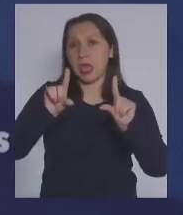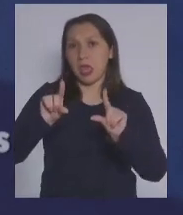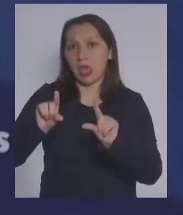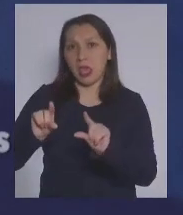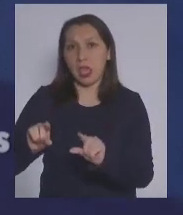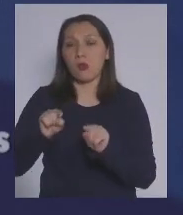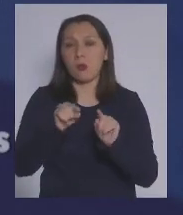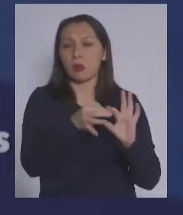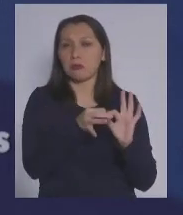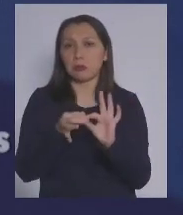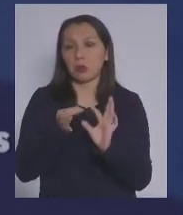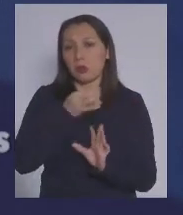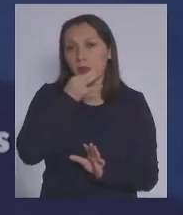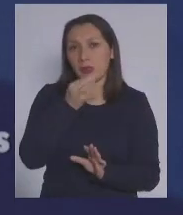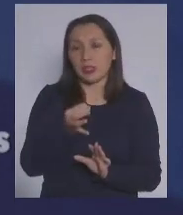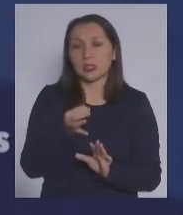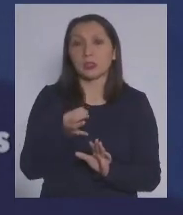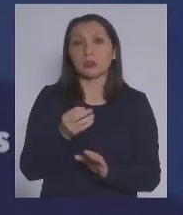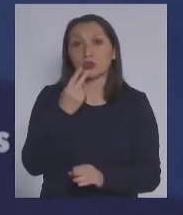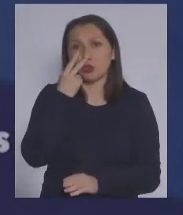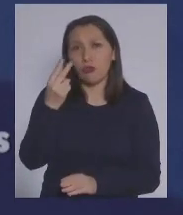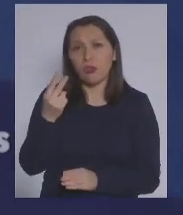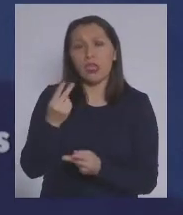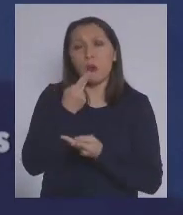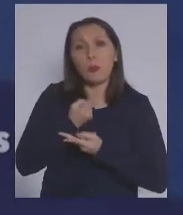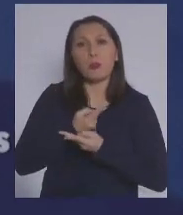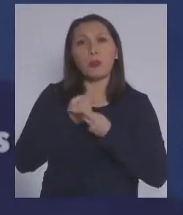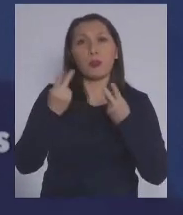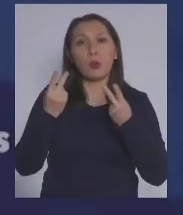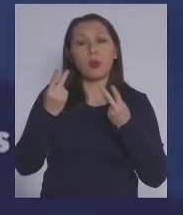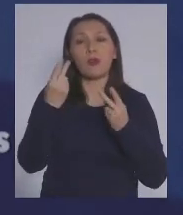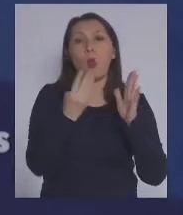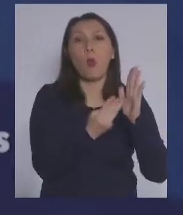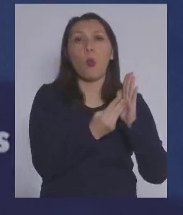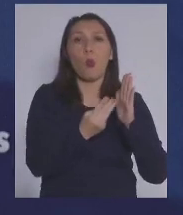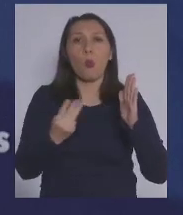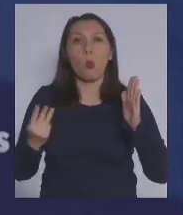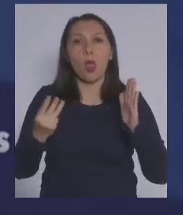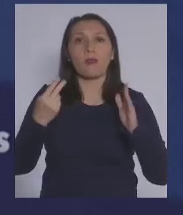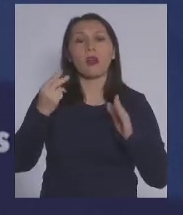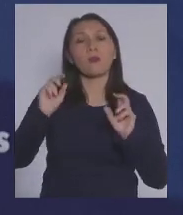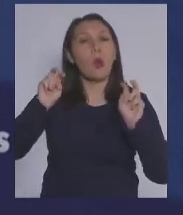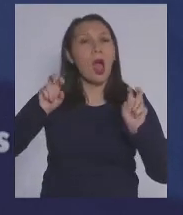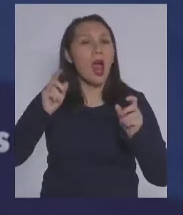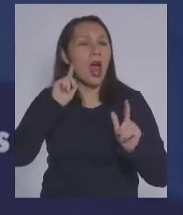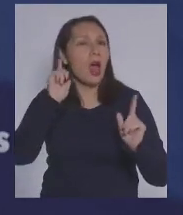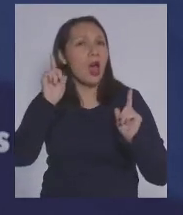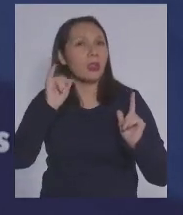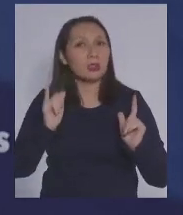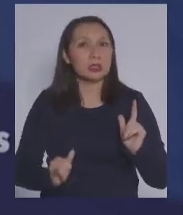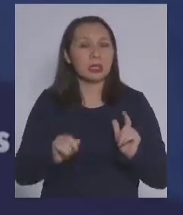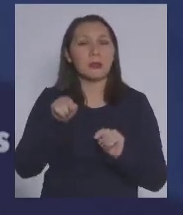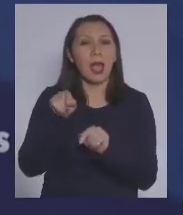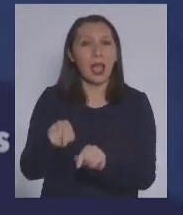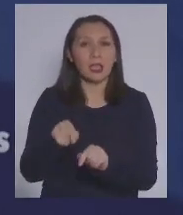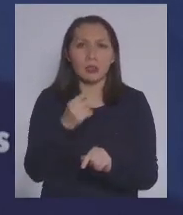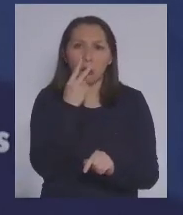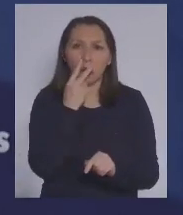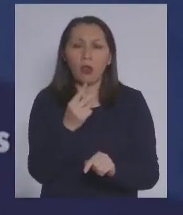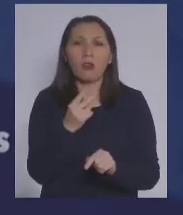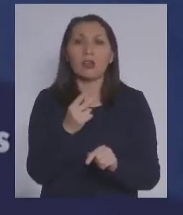sentido y lo vi publicado en la página web de una de las radios que normalmente está aquí